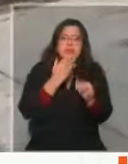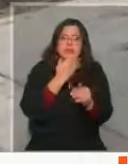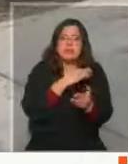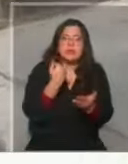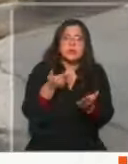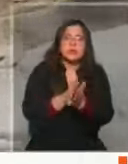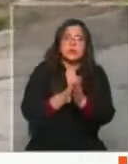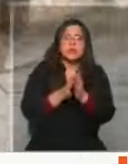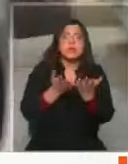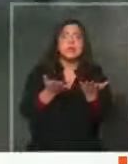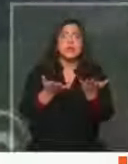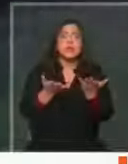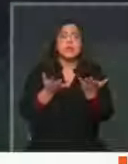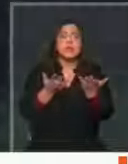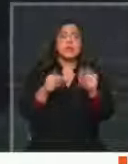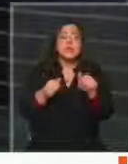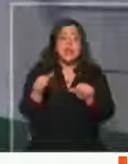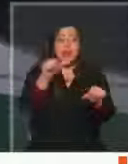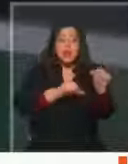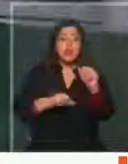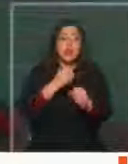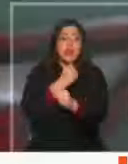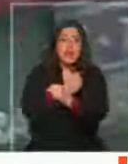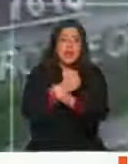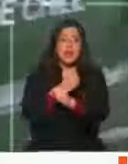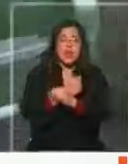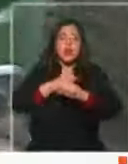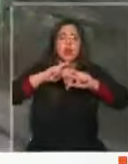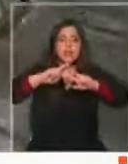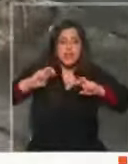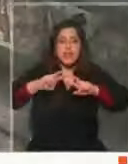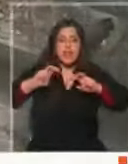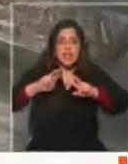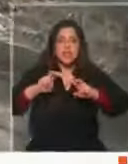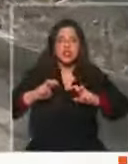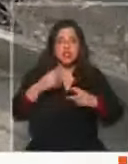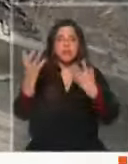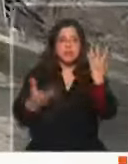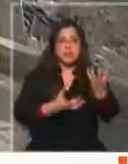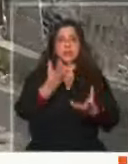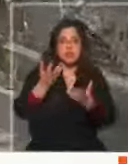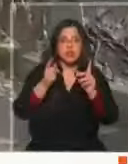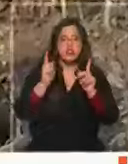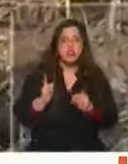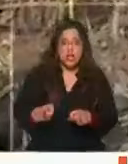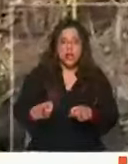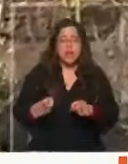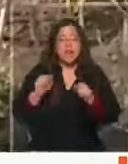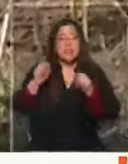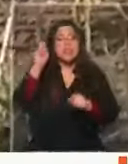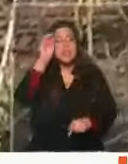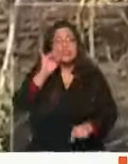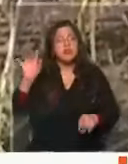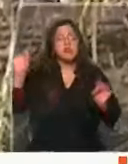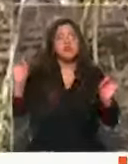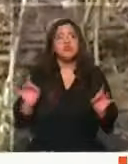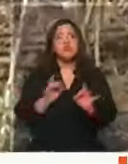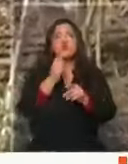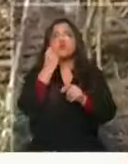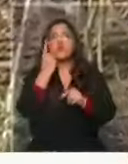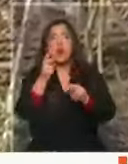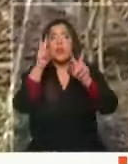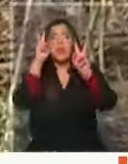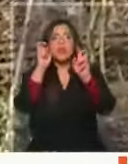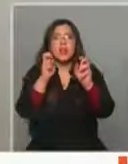BOCAR será el encargado de investigar las causas del fatal y trágico siniestro. Una de las hipótesis podría ser el uso de